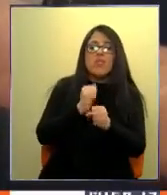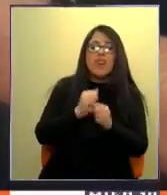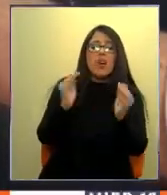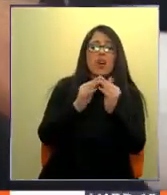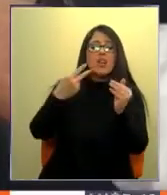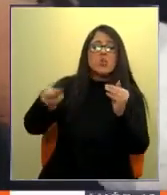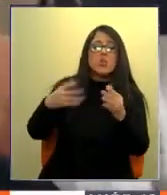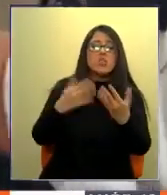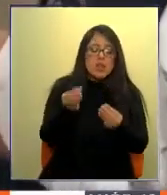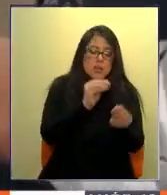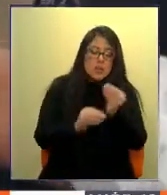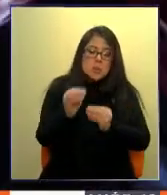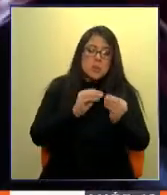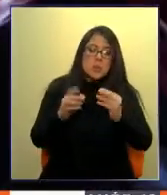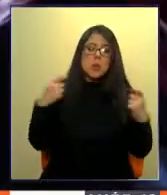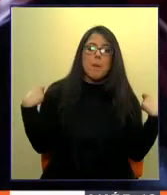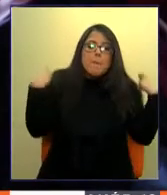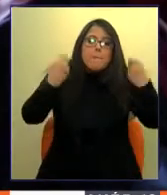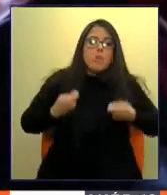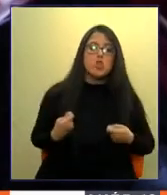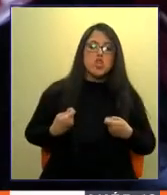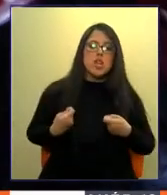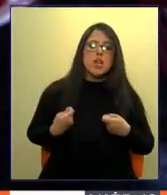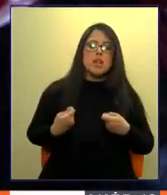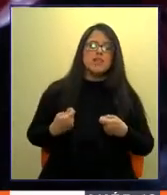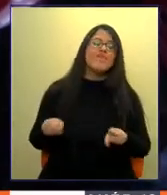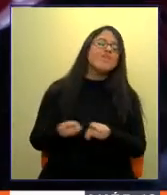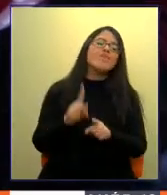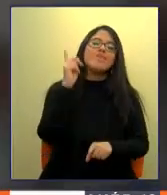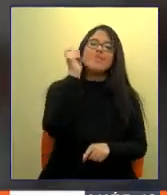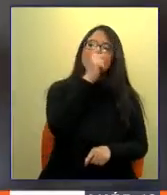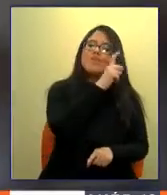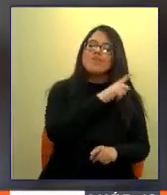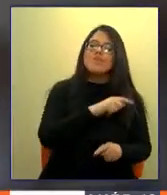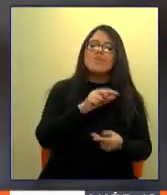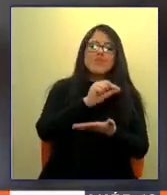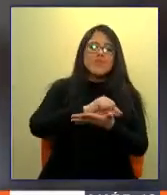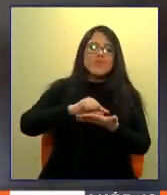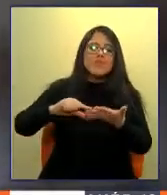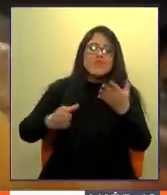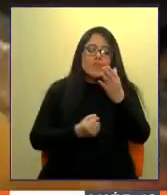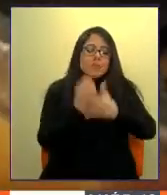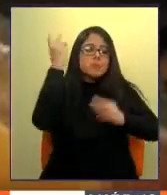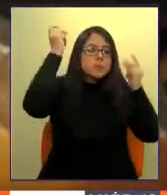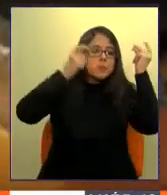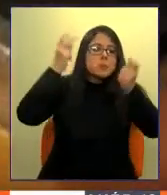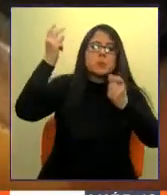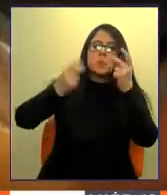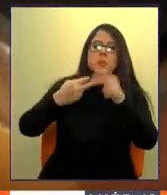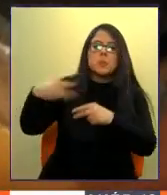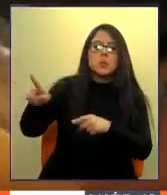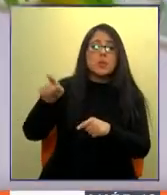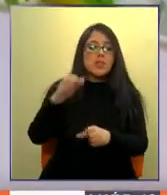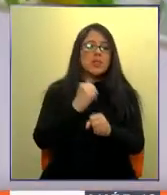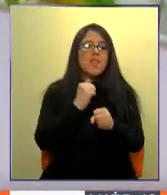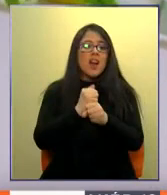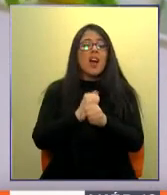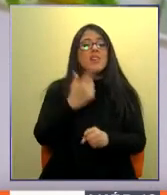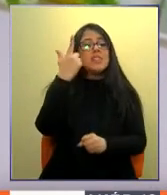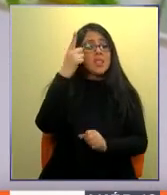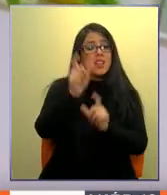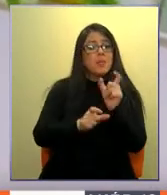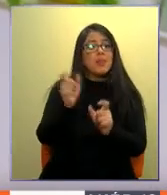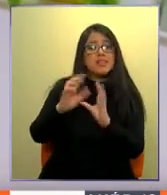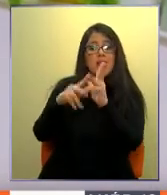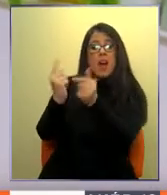Fabrica mochilas a mano. Ha sido una etapa difícil para su emprendimiento familiar, donde trabajaban 7 personas. Hemos tenido que